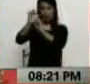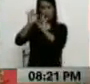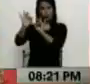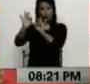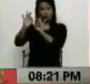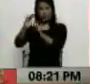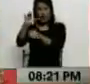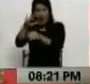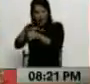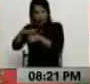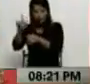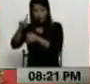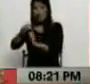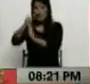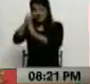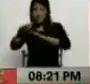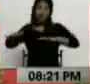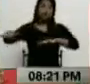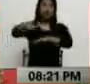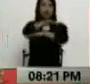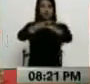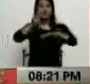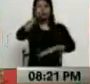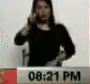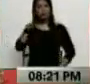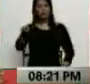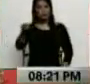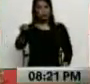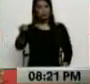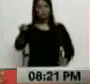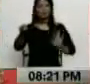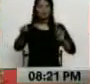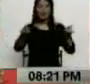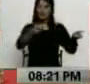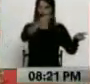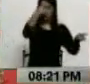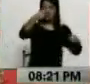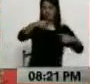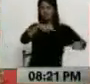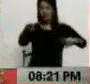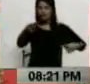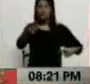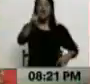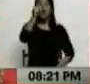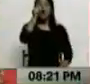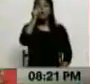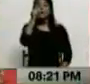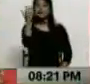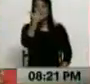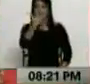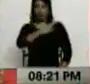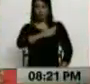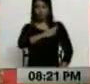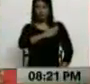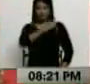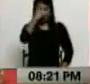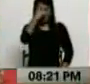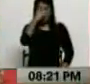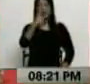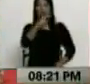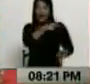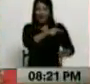solo de aquí de Caracas sino un liderazgo nacional ellos lo hicieron así bien calculado Álvaro Uribe sus garras metidas aquí al